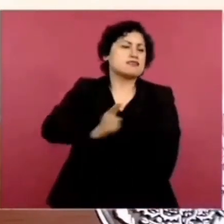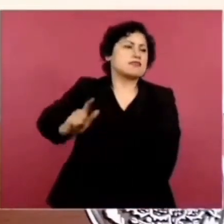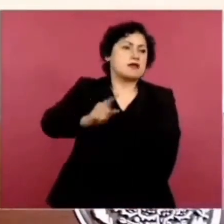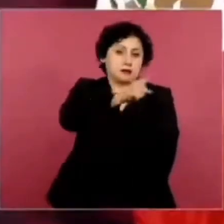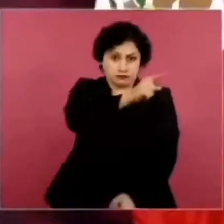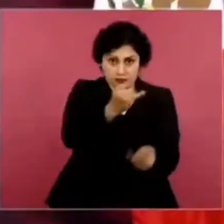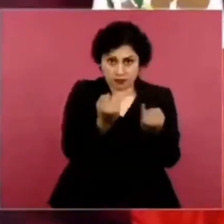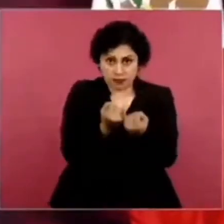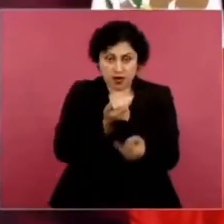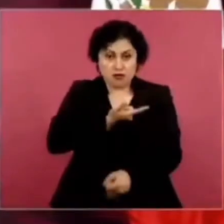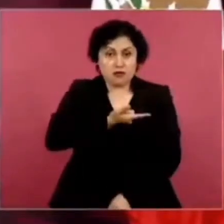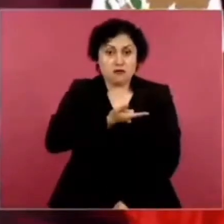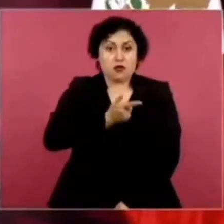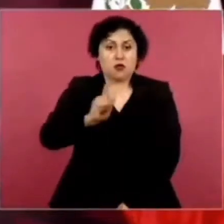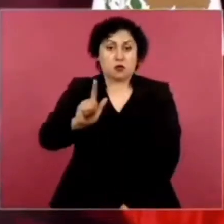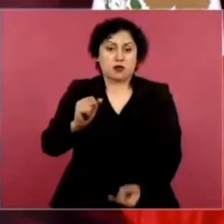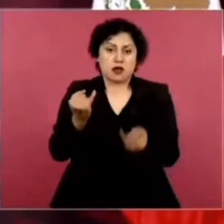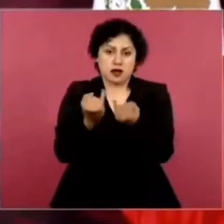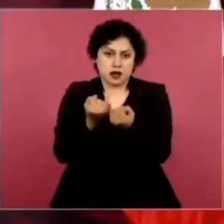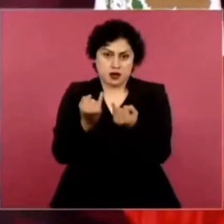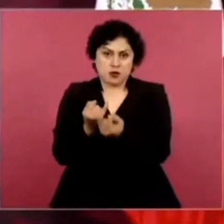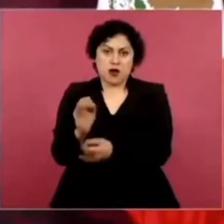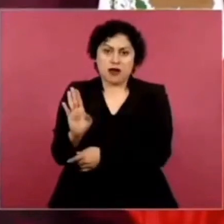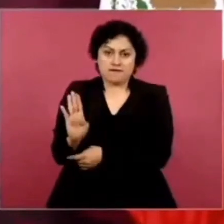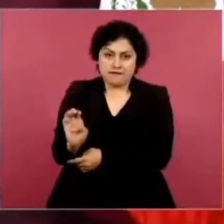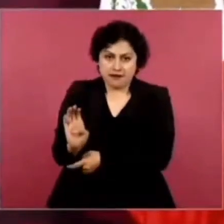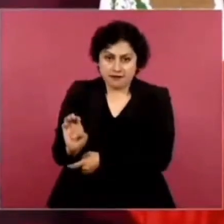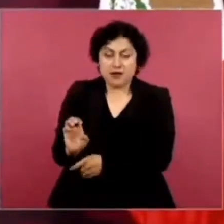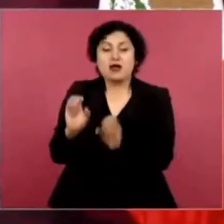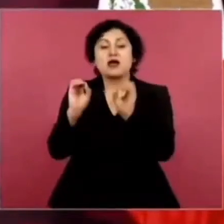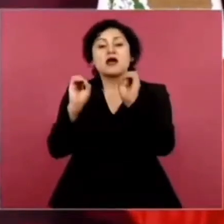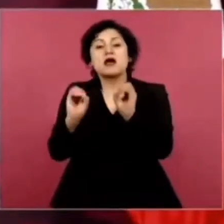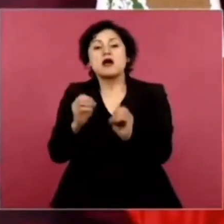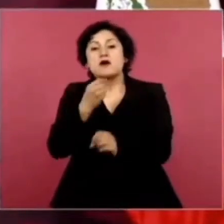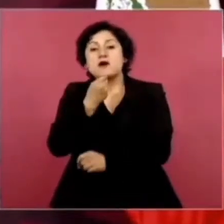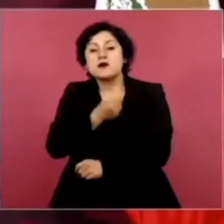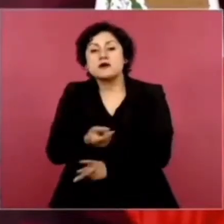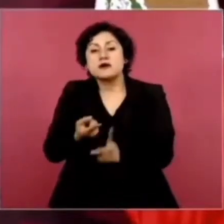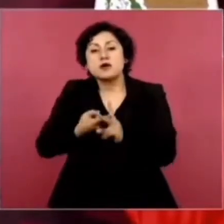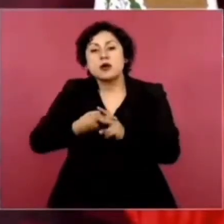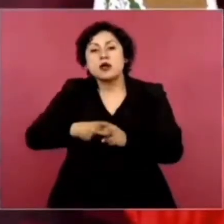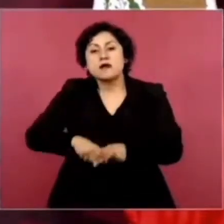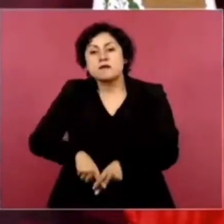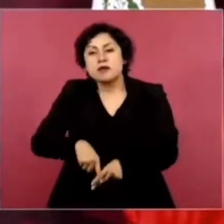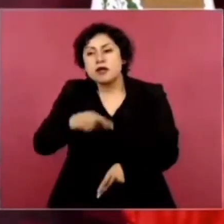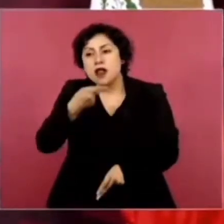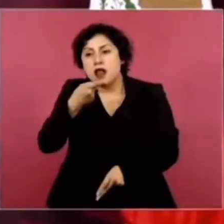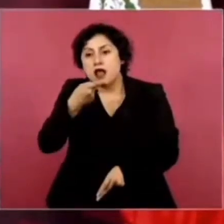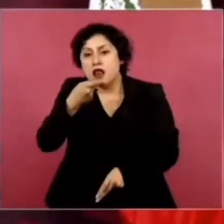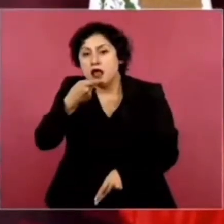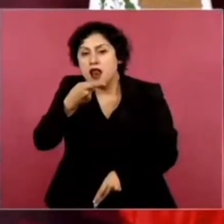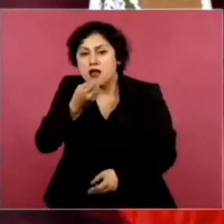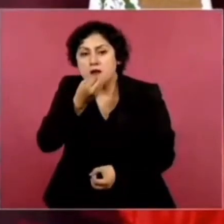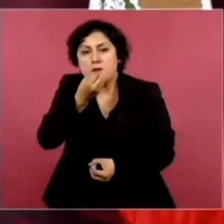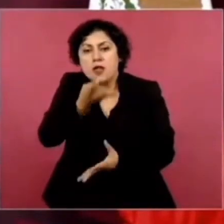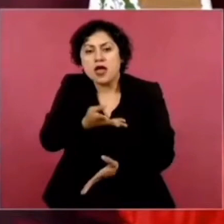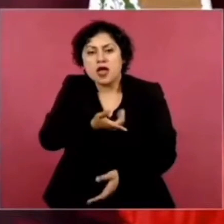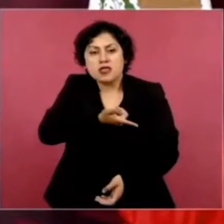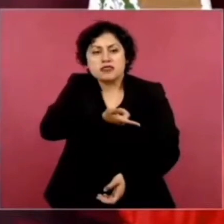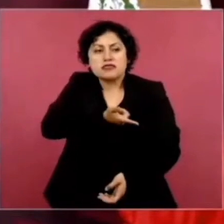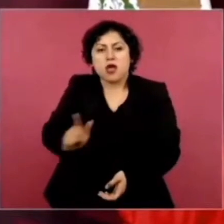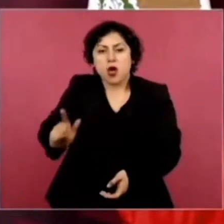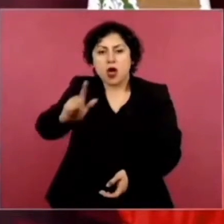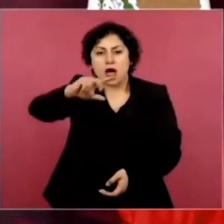los bebés o los que están empezando a hablar, no gusta, pues no.